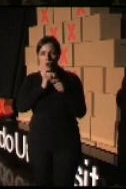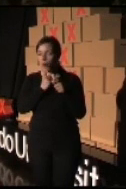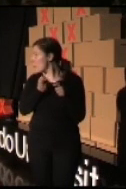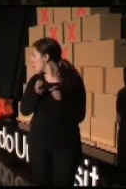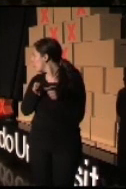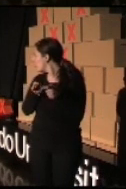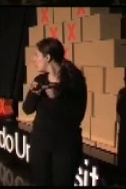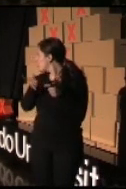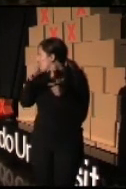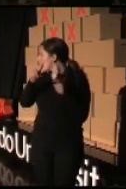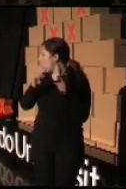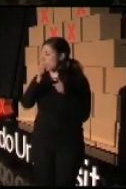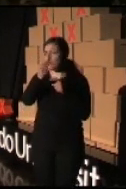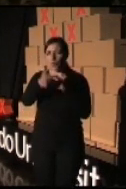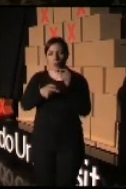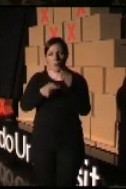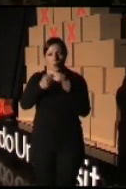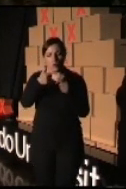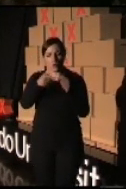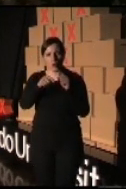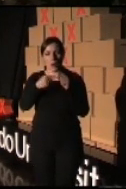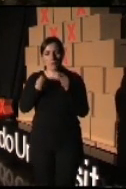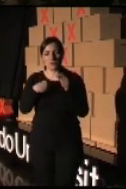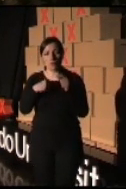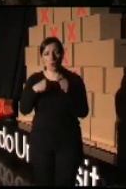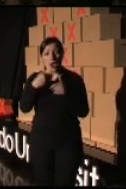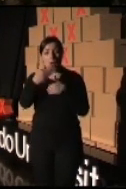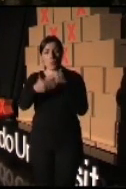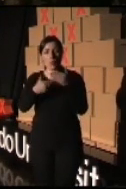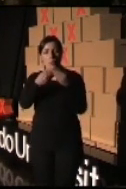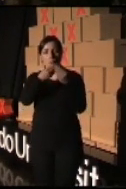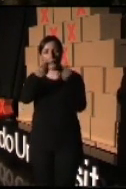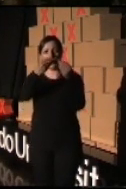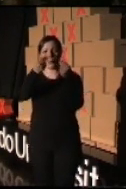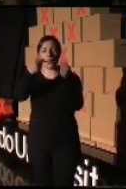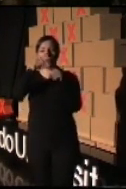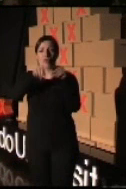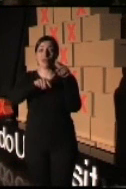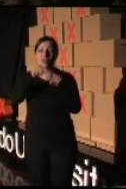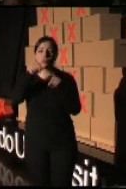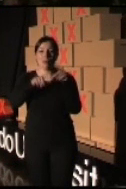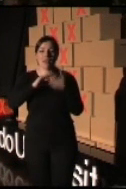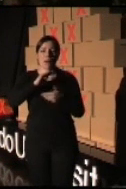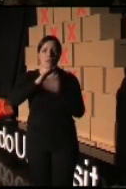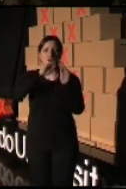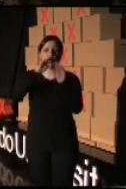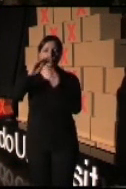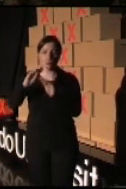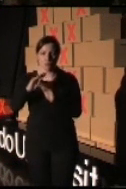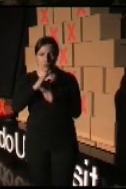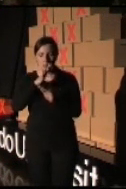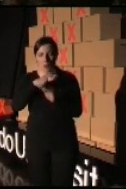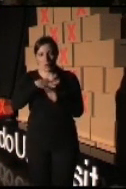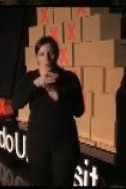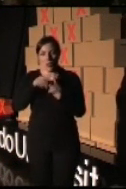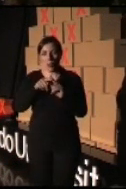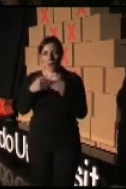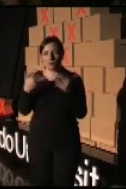fueron dominando o siendo eliminadas en esa evolución en función de su estabilidad, de su capacidad para